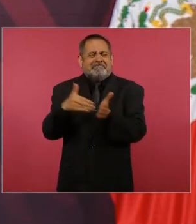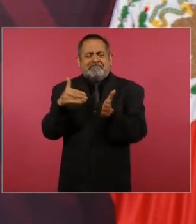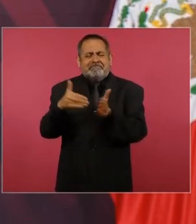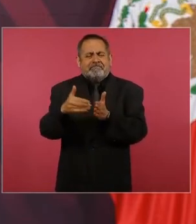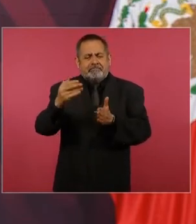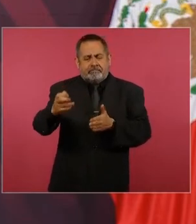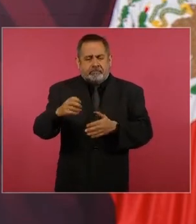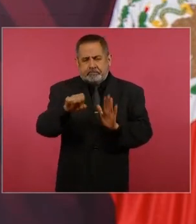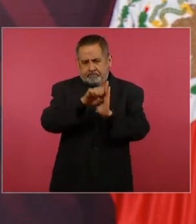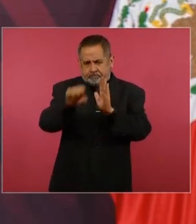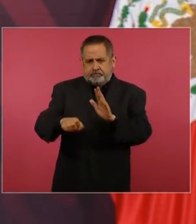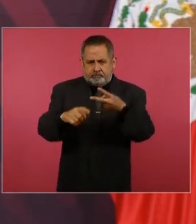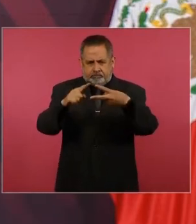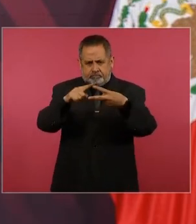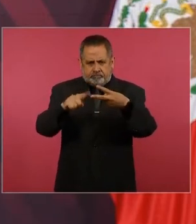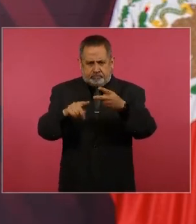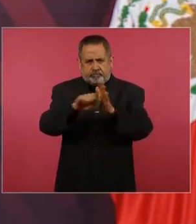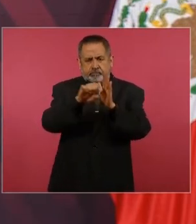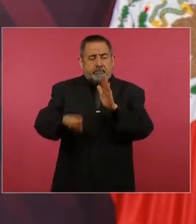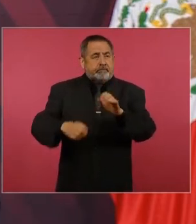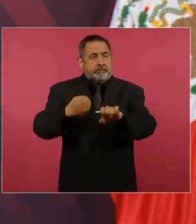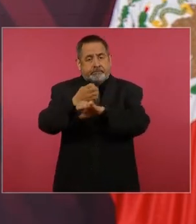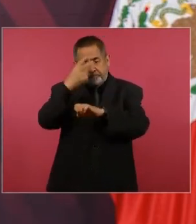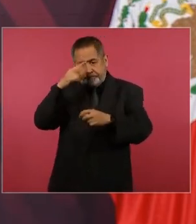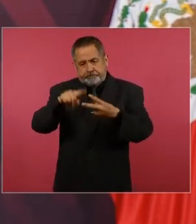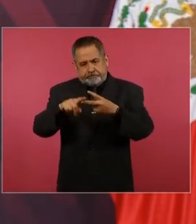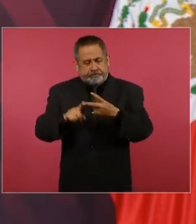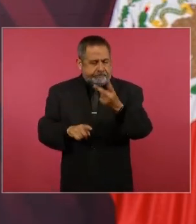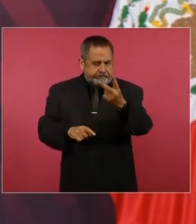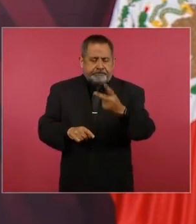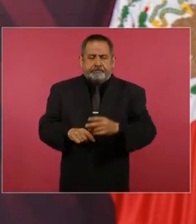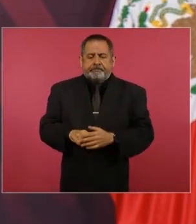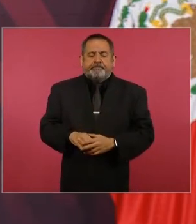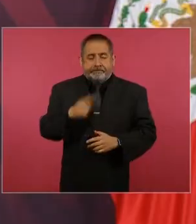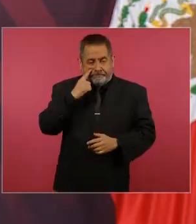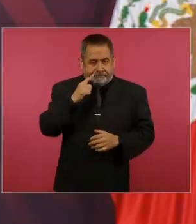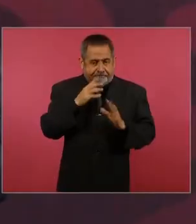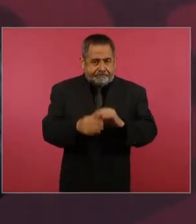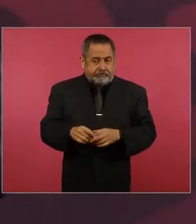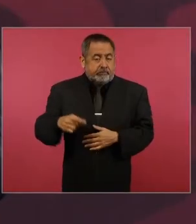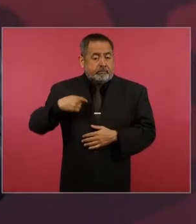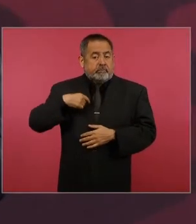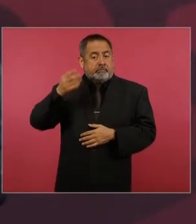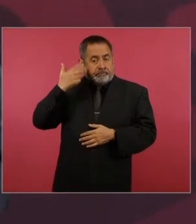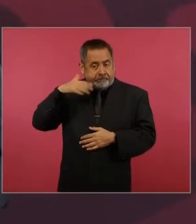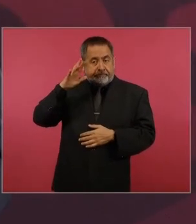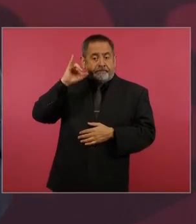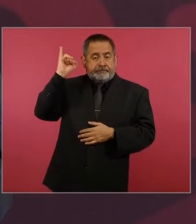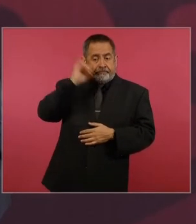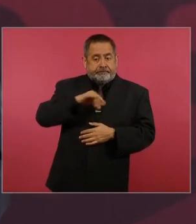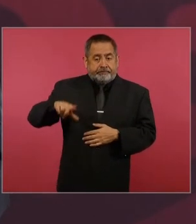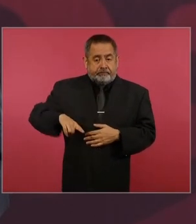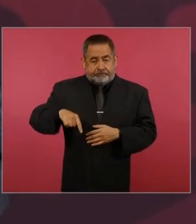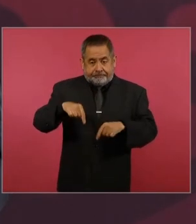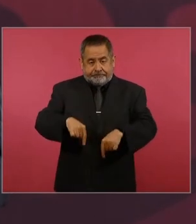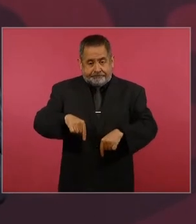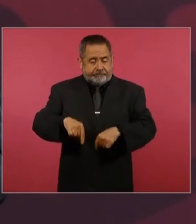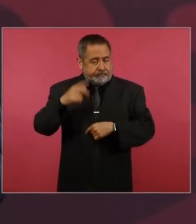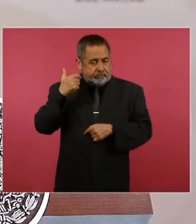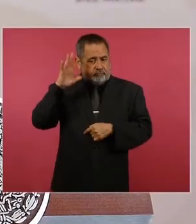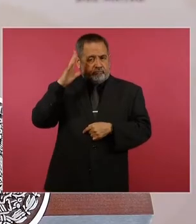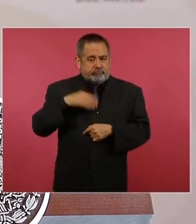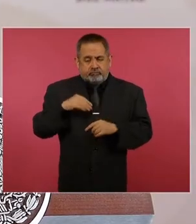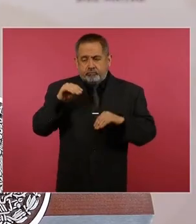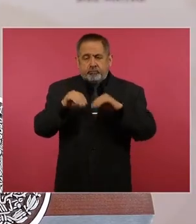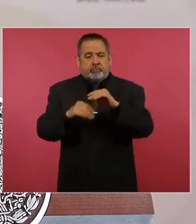Les voy a poner dos ejemplos del Estado de México, dos. Cuando yo fui jefe de gobierno aquí, construimos